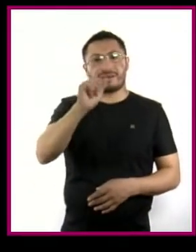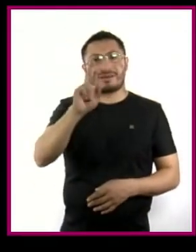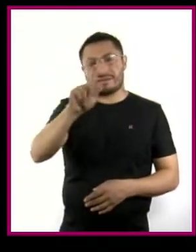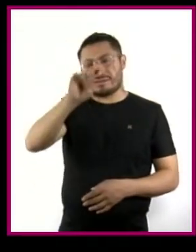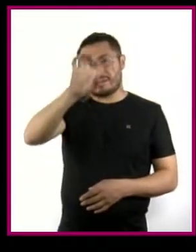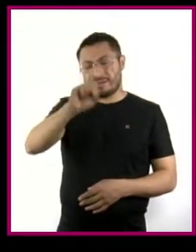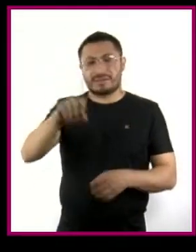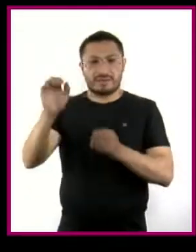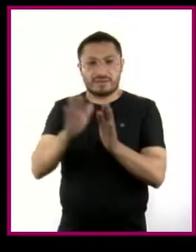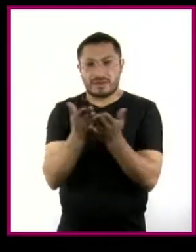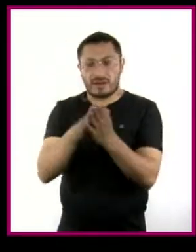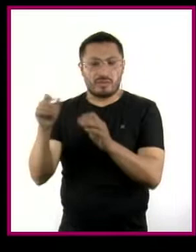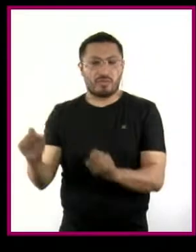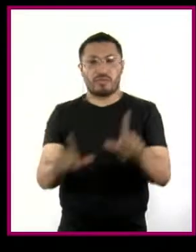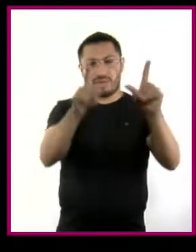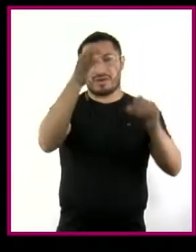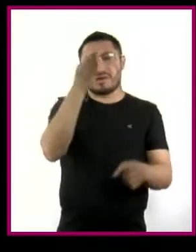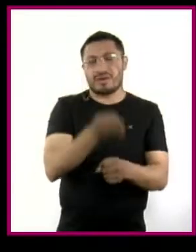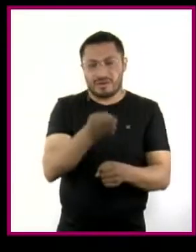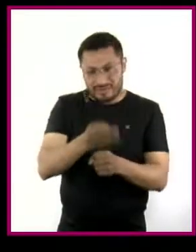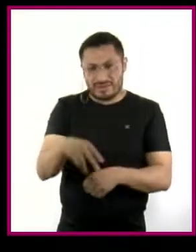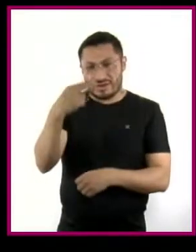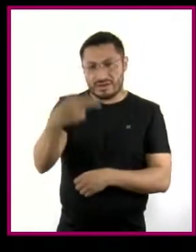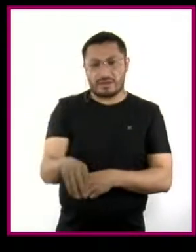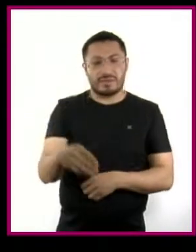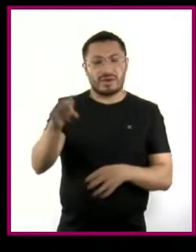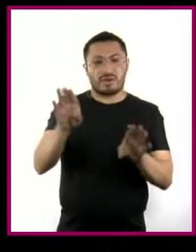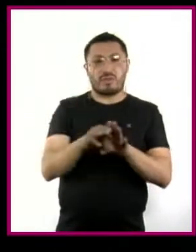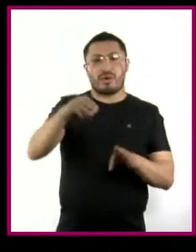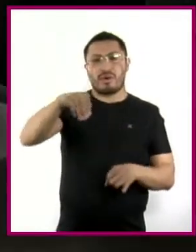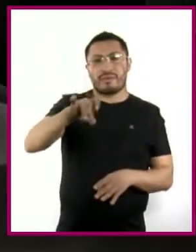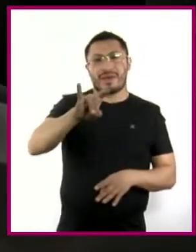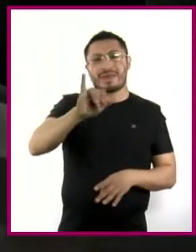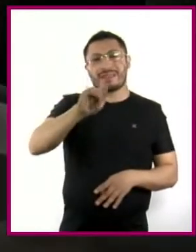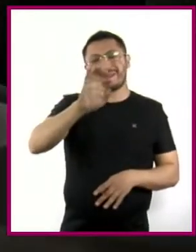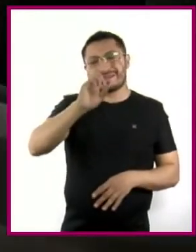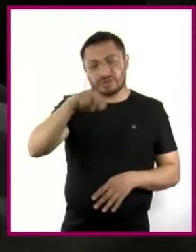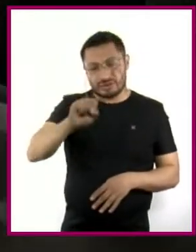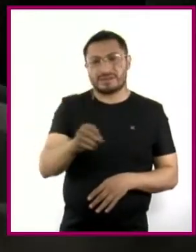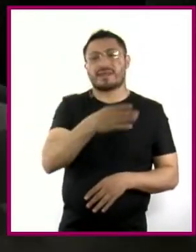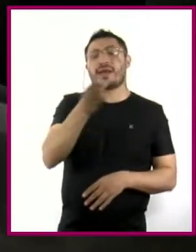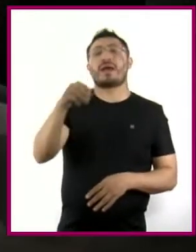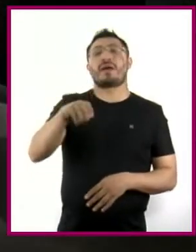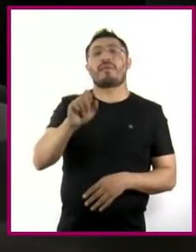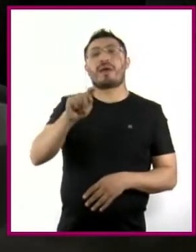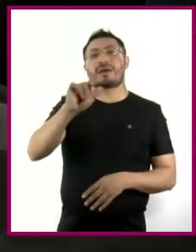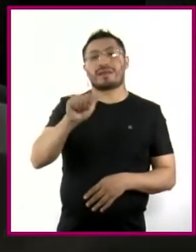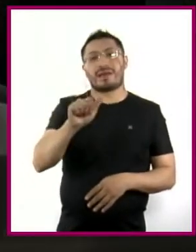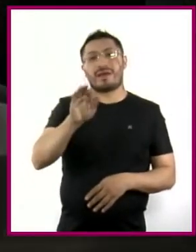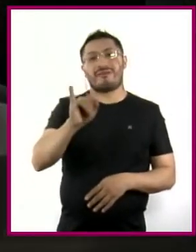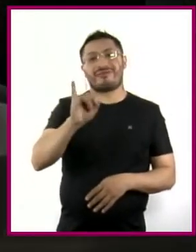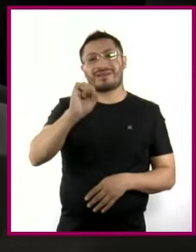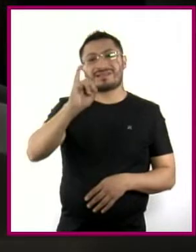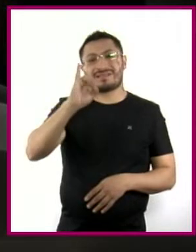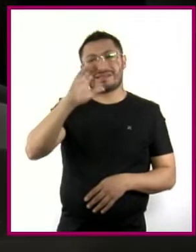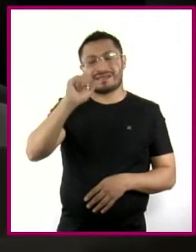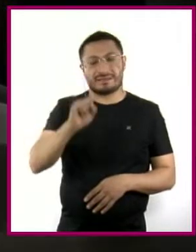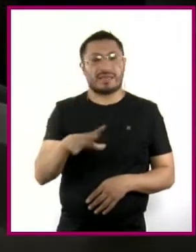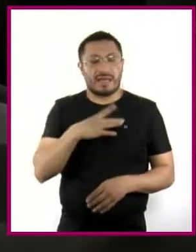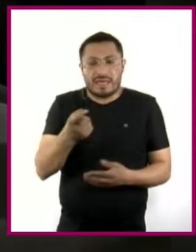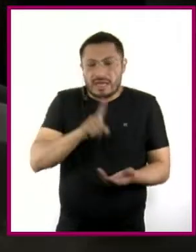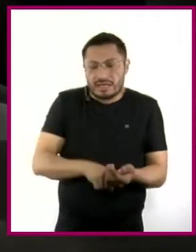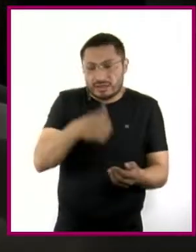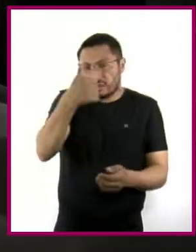libro que ahora se conoce como Meditaciones Metafísicas. El libro se compone de 6 ensayos en los